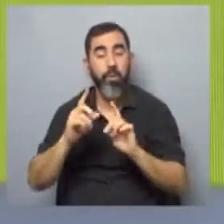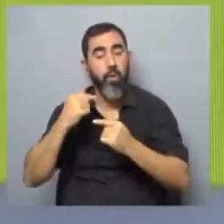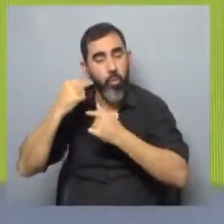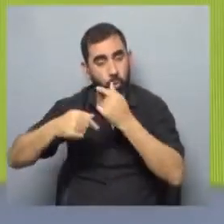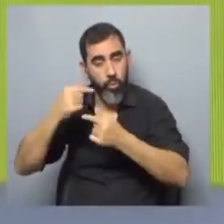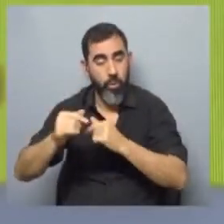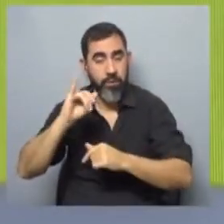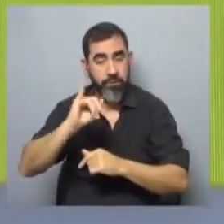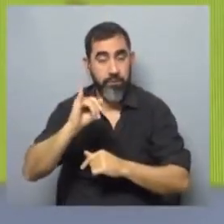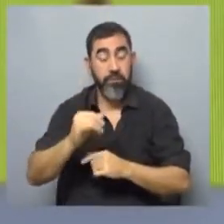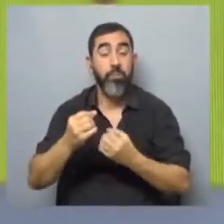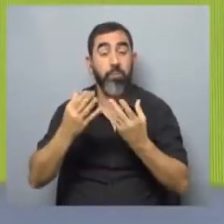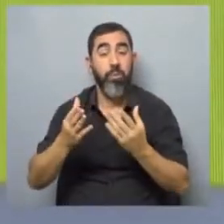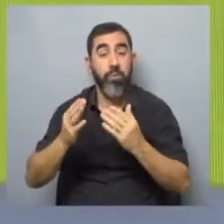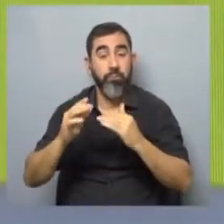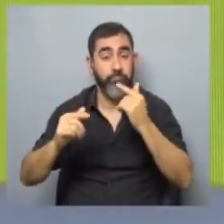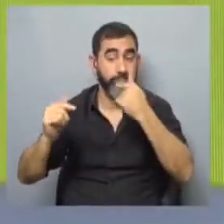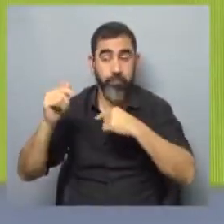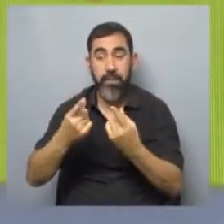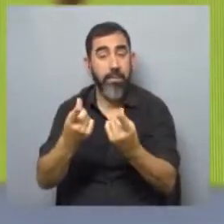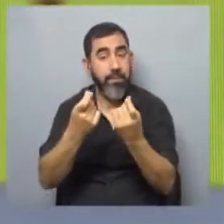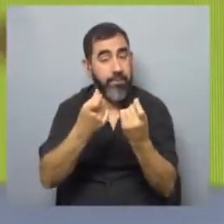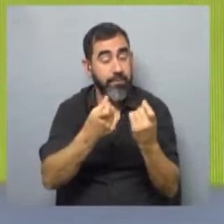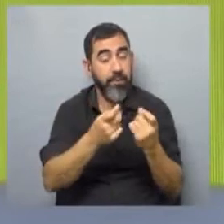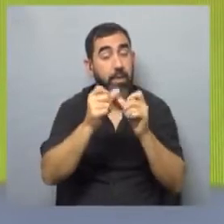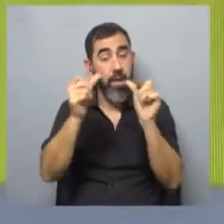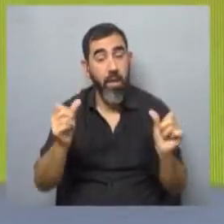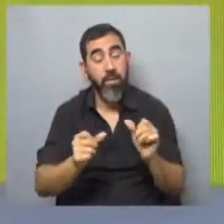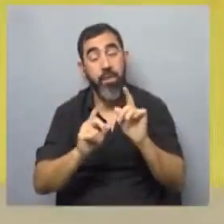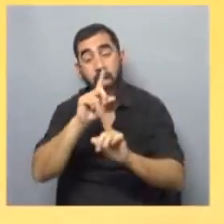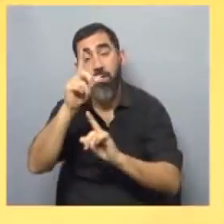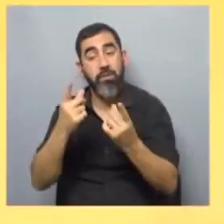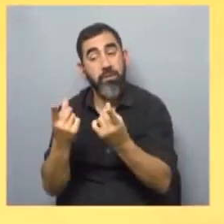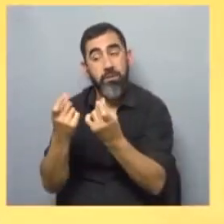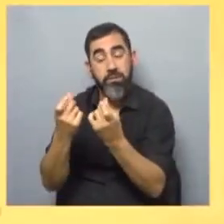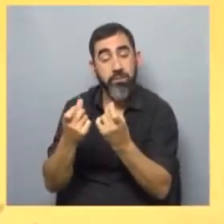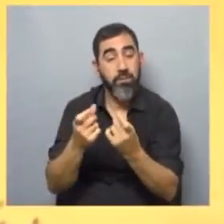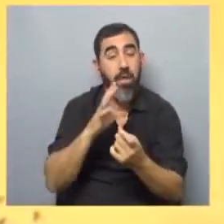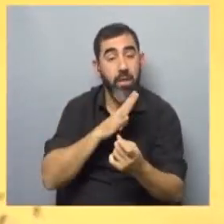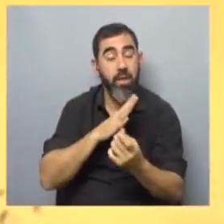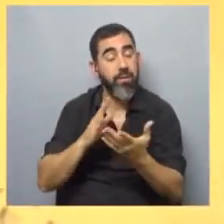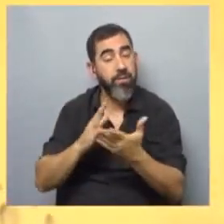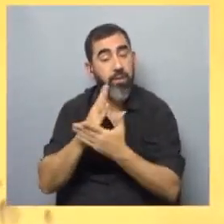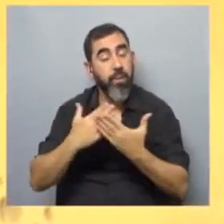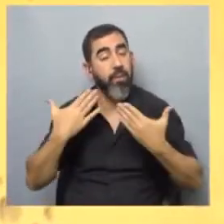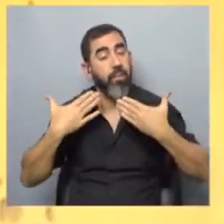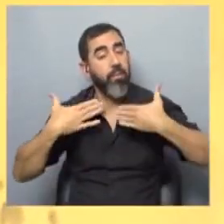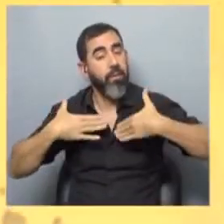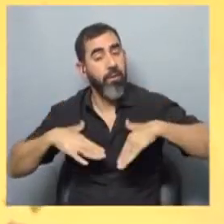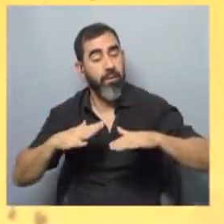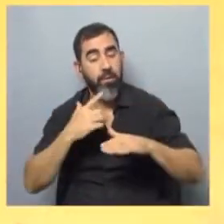justamente lo dinámico de las necesidades hace que uno tenga necesidad de tener siempre una tranquilidad,